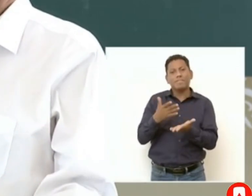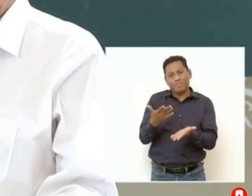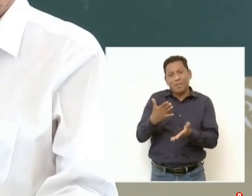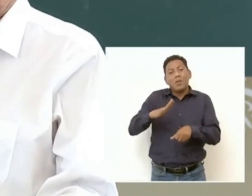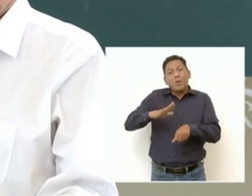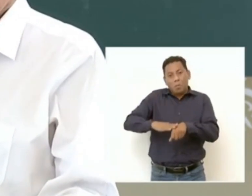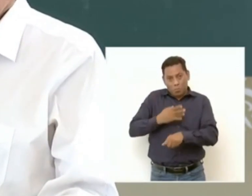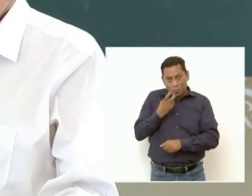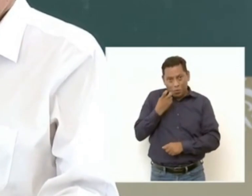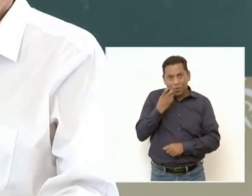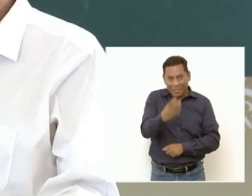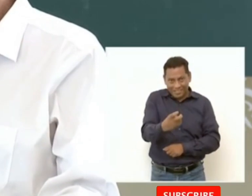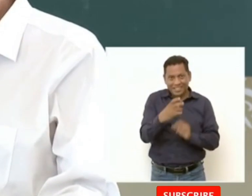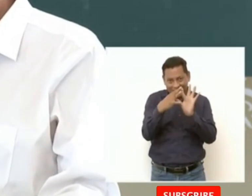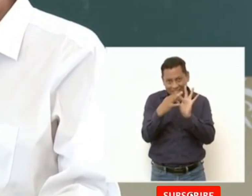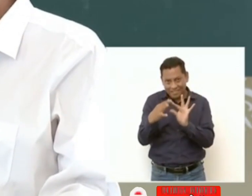podemos nosotros